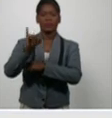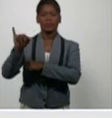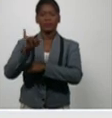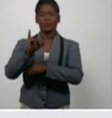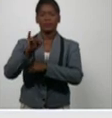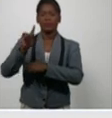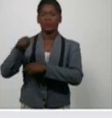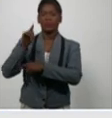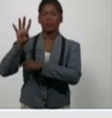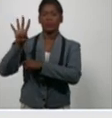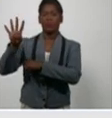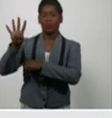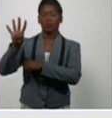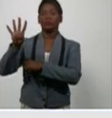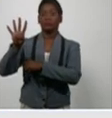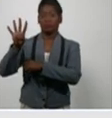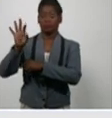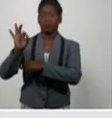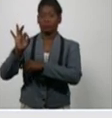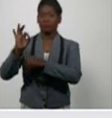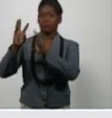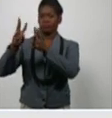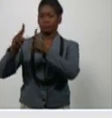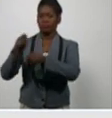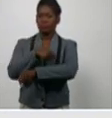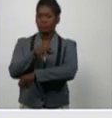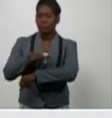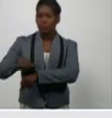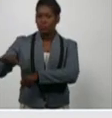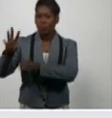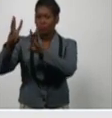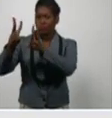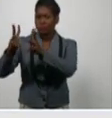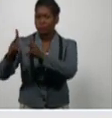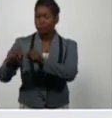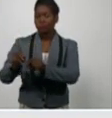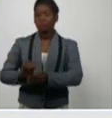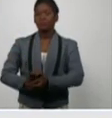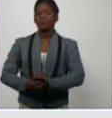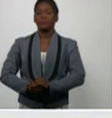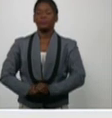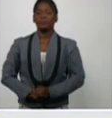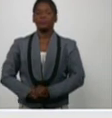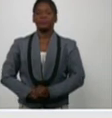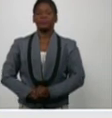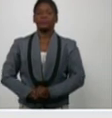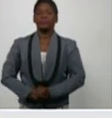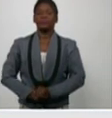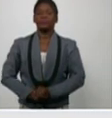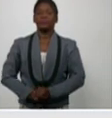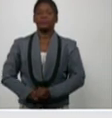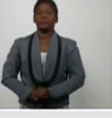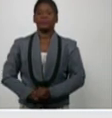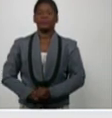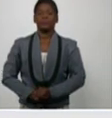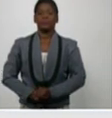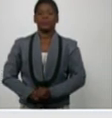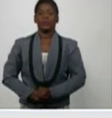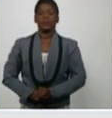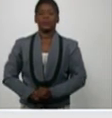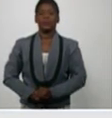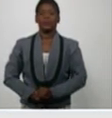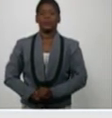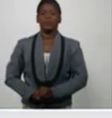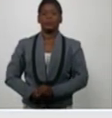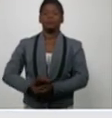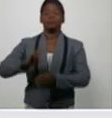166,4 por 100.000 habitantes, pues de las 3 primeras con mayores tasas. Le sigue el Municipio Especial de la